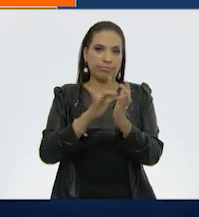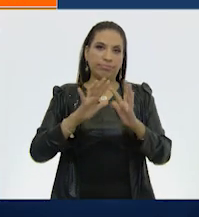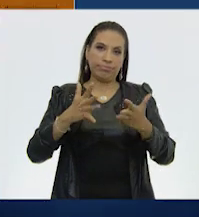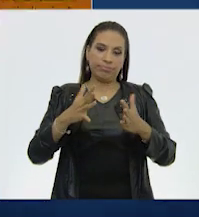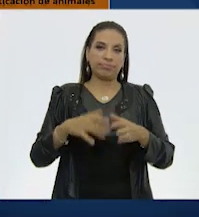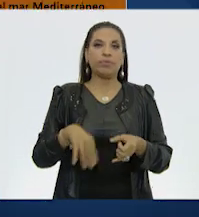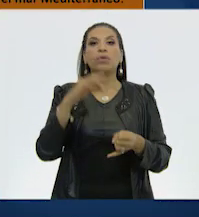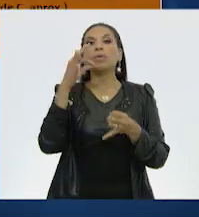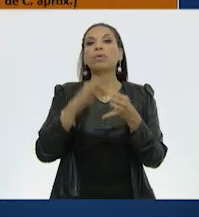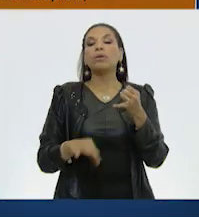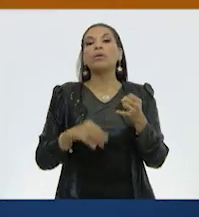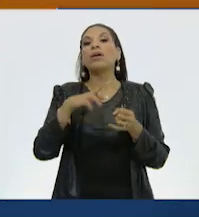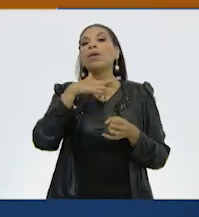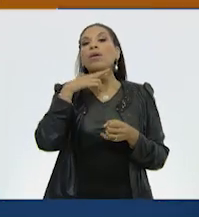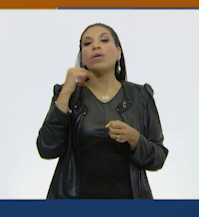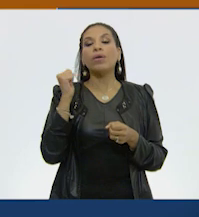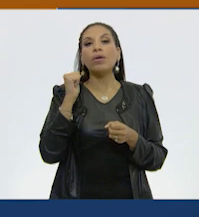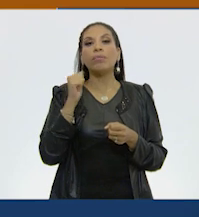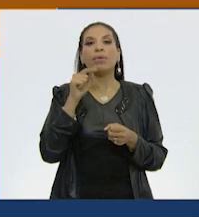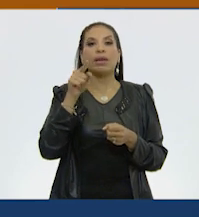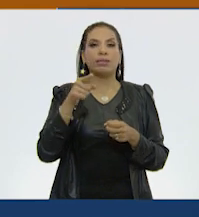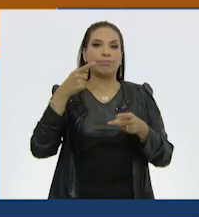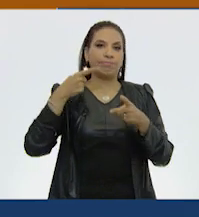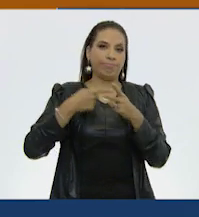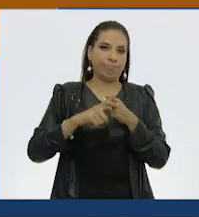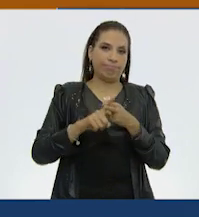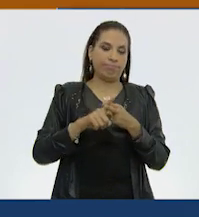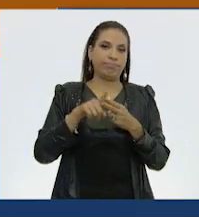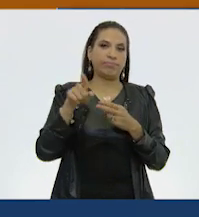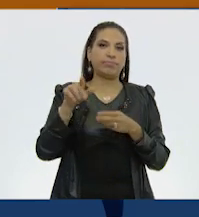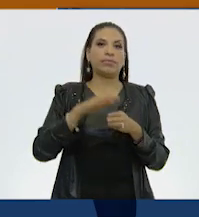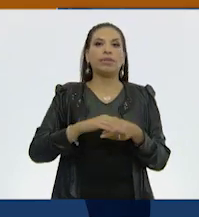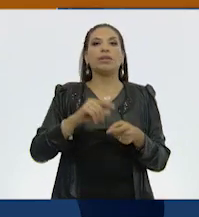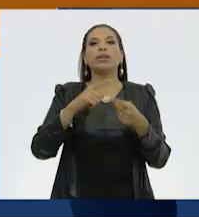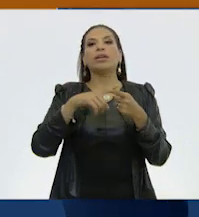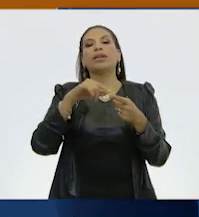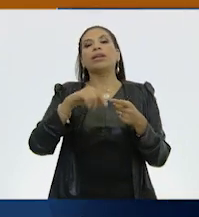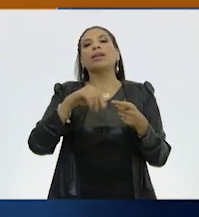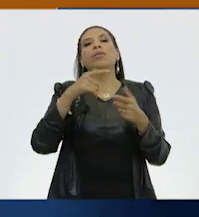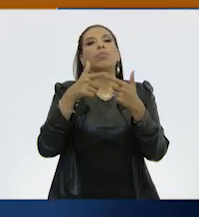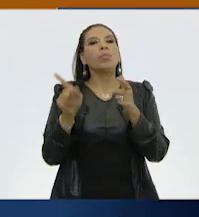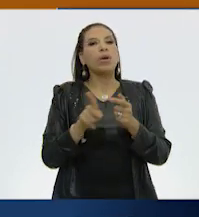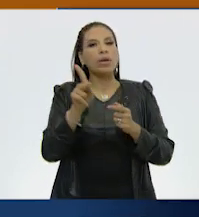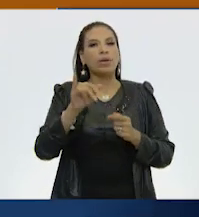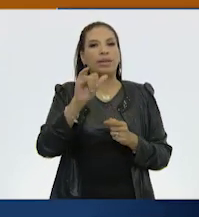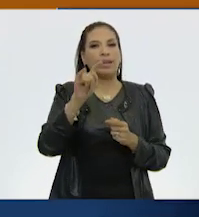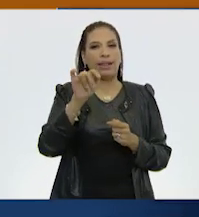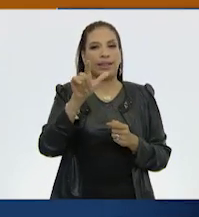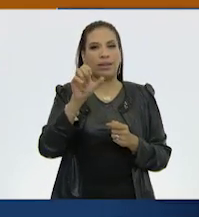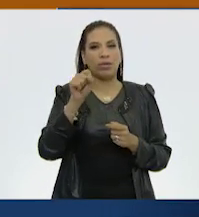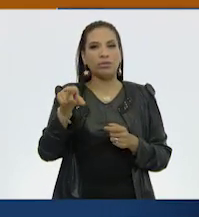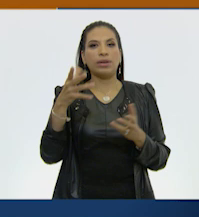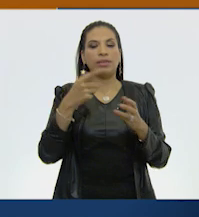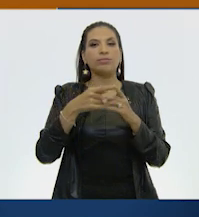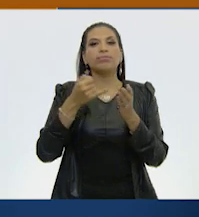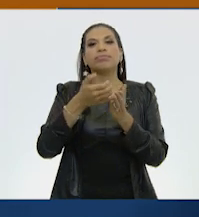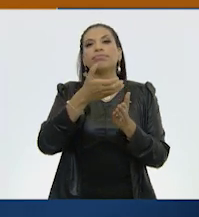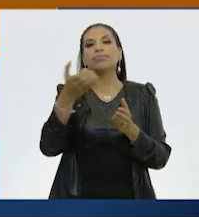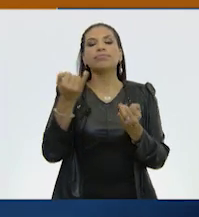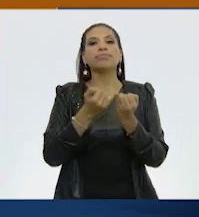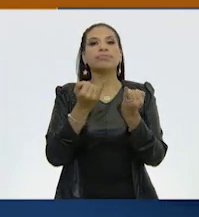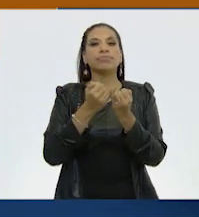Y finalmente Roma, en sus inicios, que fueron los etruscos y los pueblos itálicos, desarrollaron la agricultura